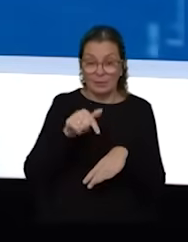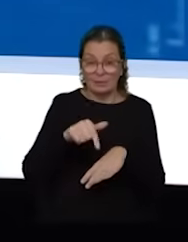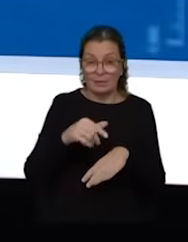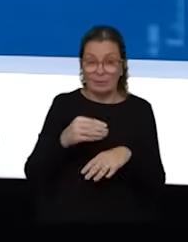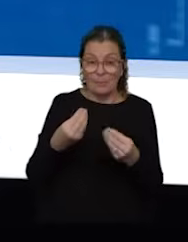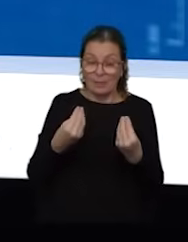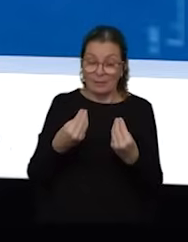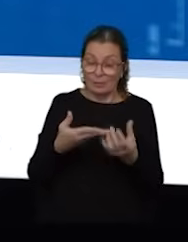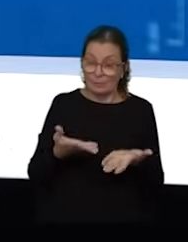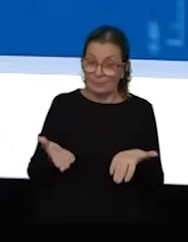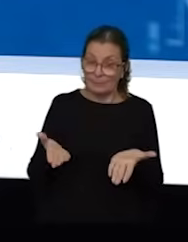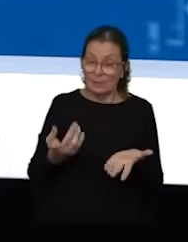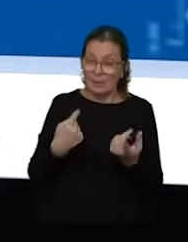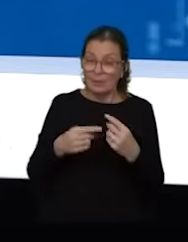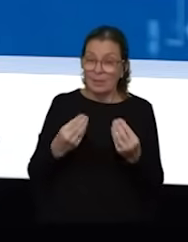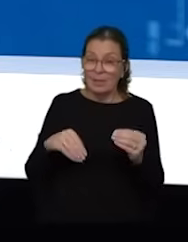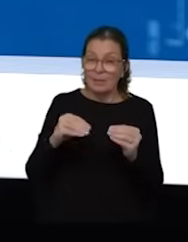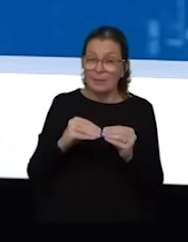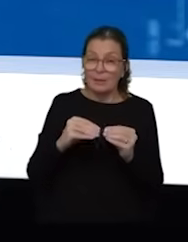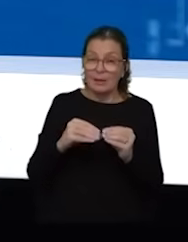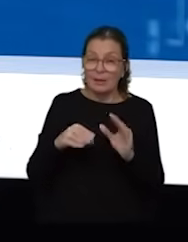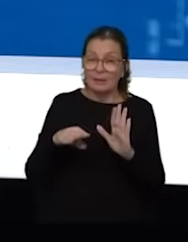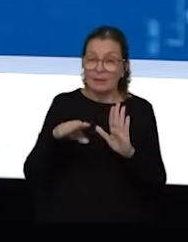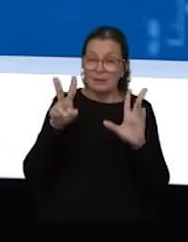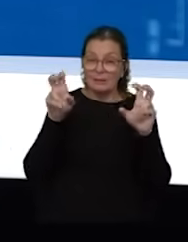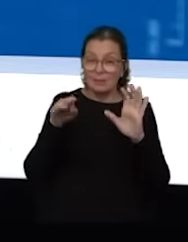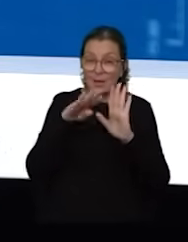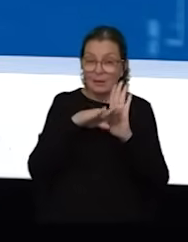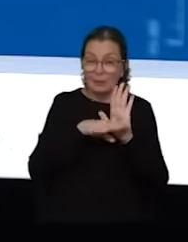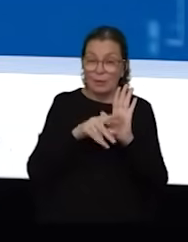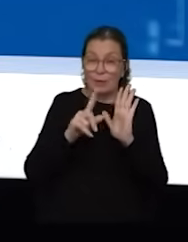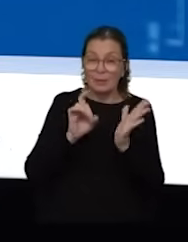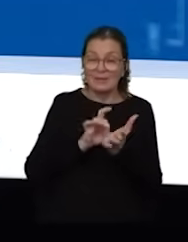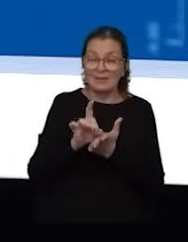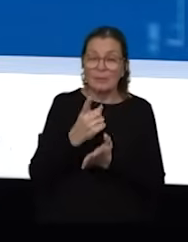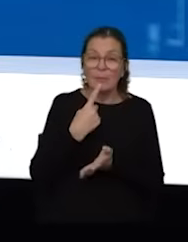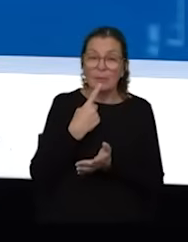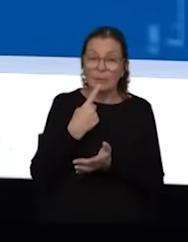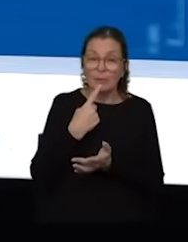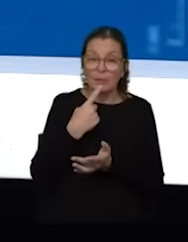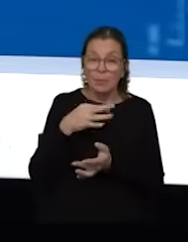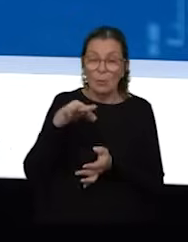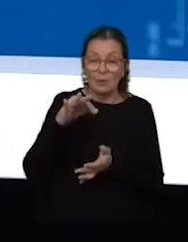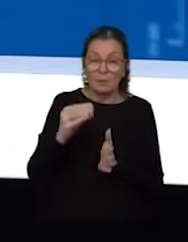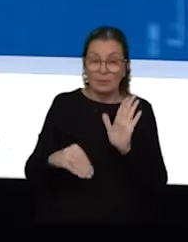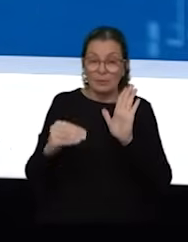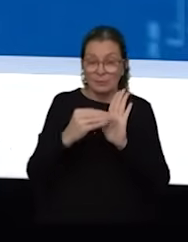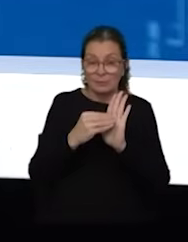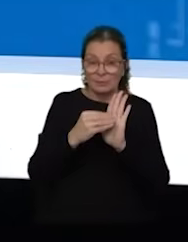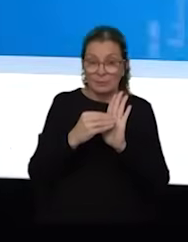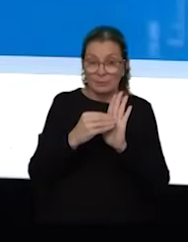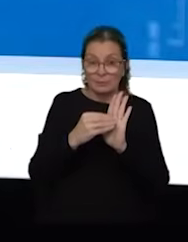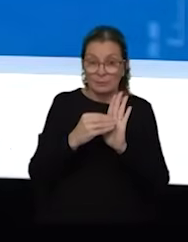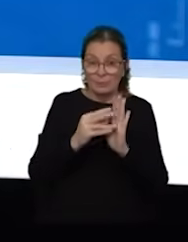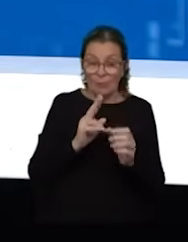está pasando Pero además este tema está en la agenda no porque el sistema político lo ponga únicamente en la agenda es porque los que estamos de